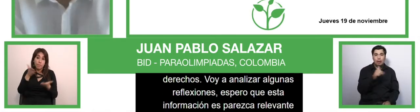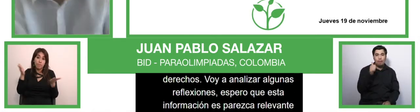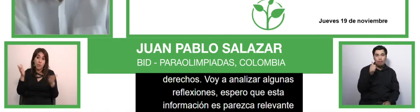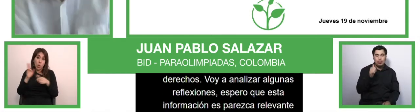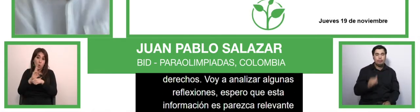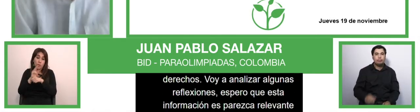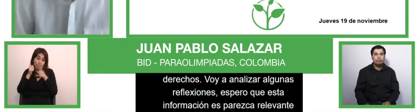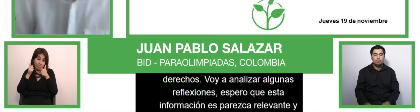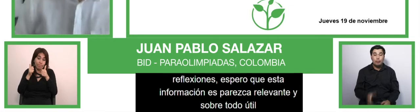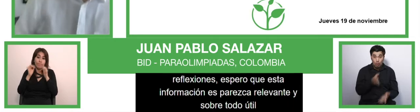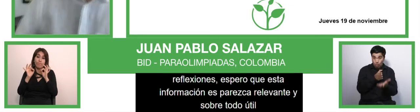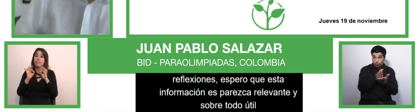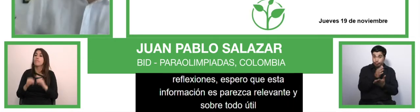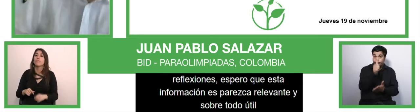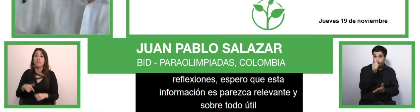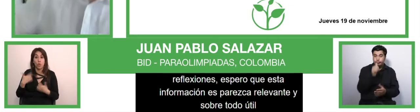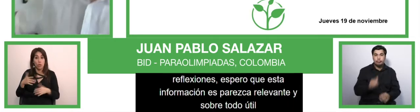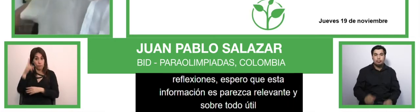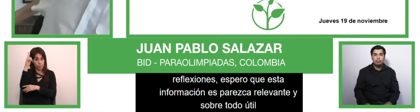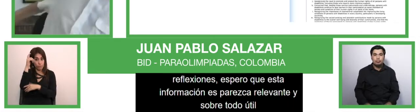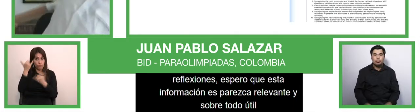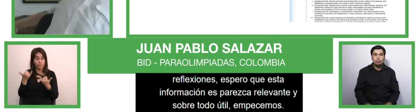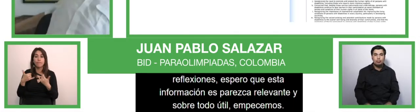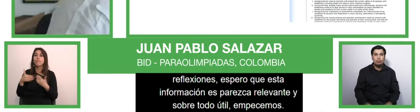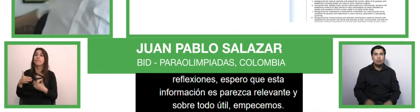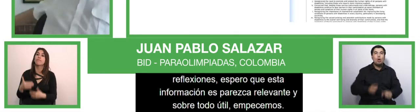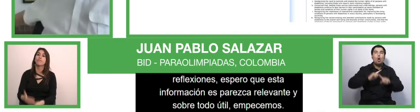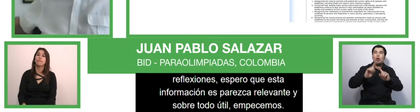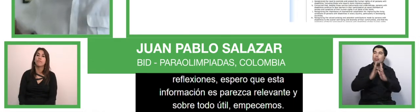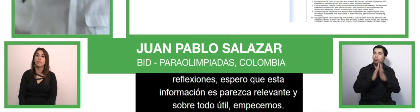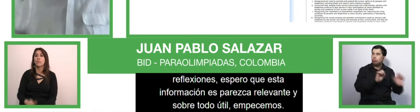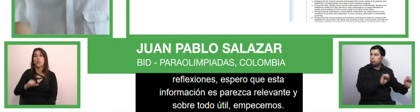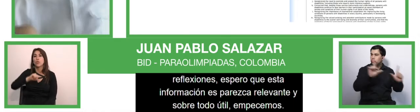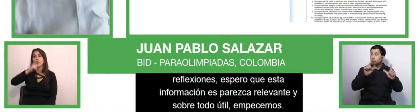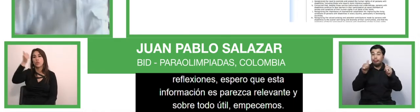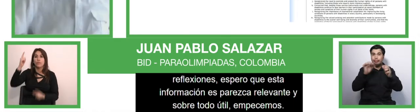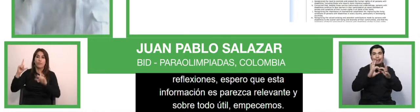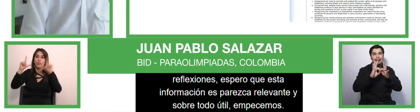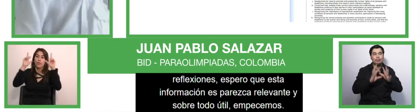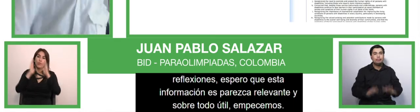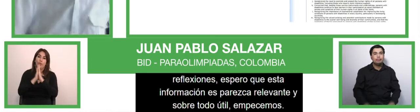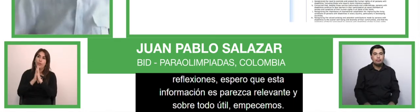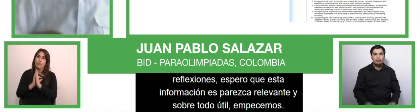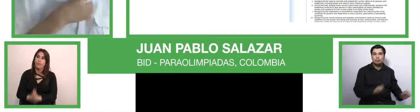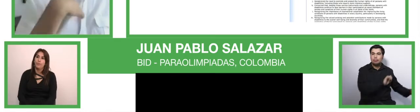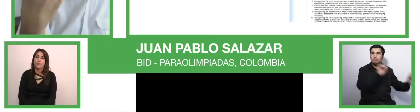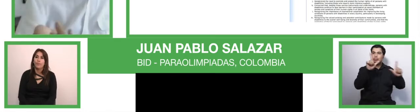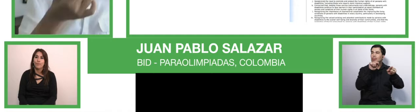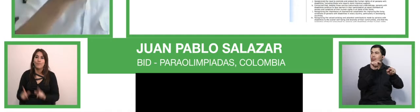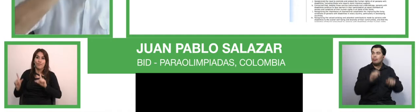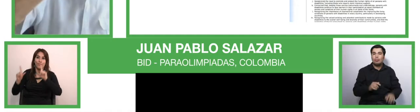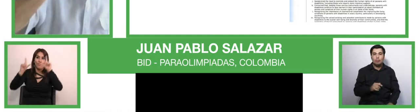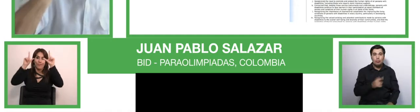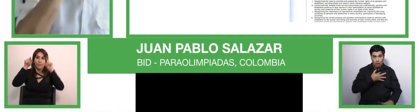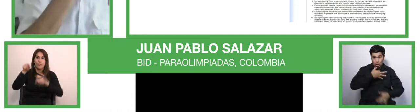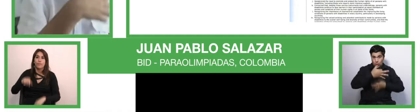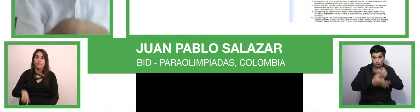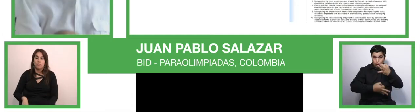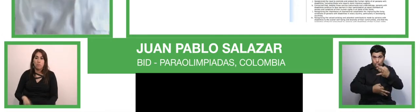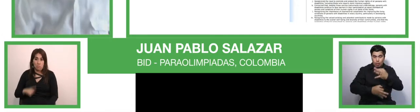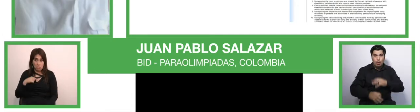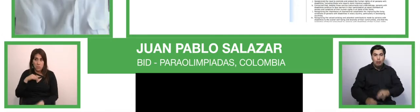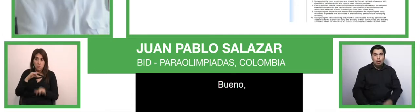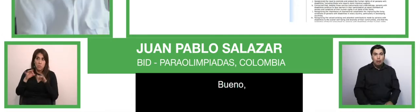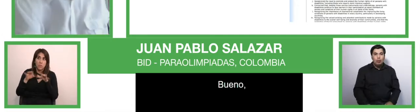empecemos. Pasa la diapositiva, por favor. Bueno, pues Deanna habló un poquito acerca